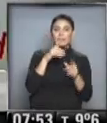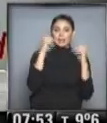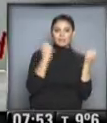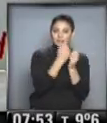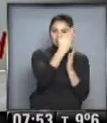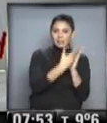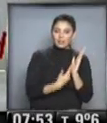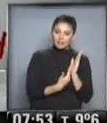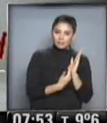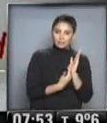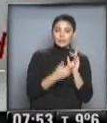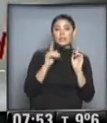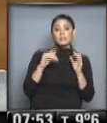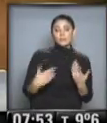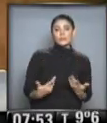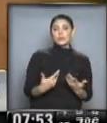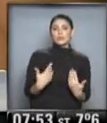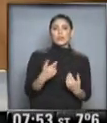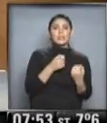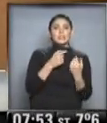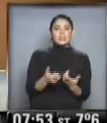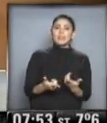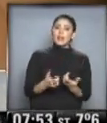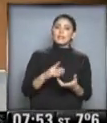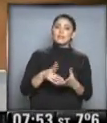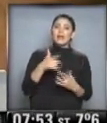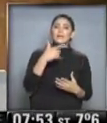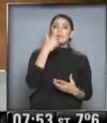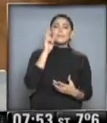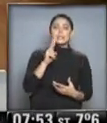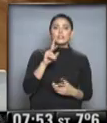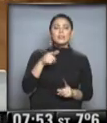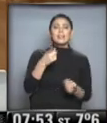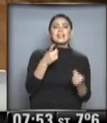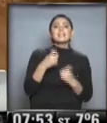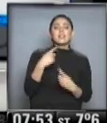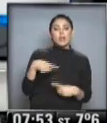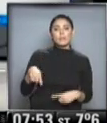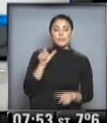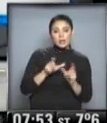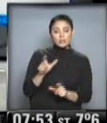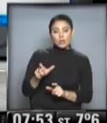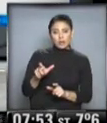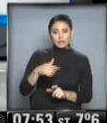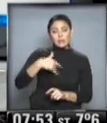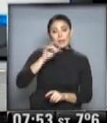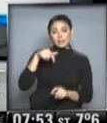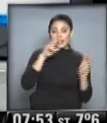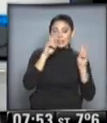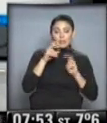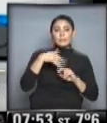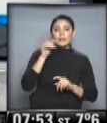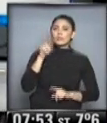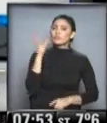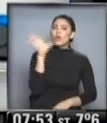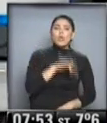tratado, y realmente, bueno, poder aportar la visión y las necesidades de los interesados específicamente en este tema y los que